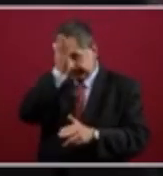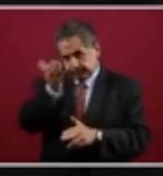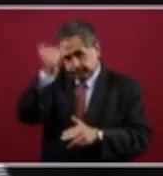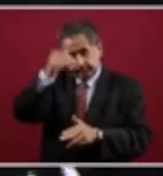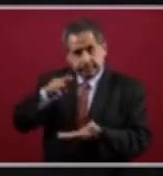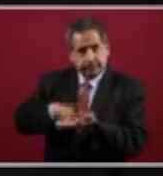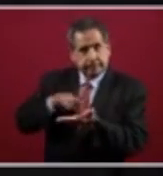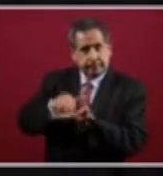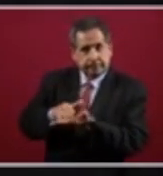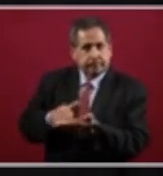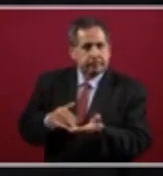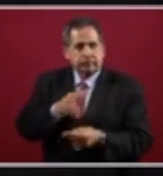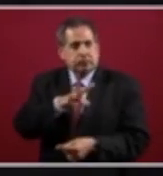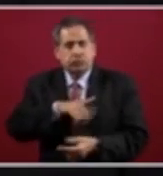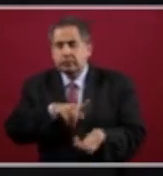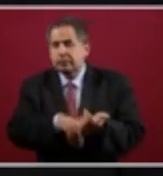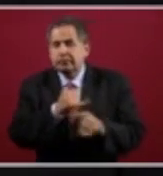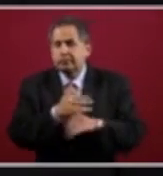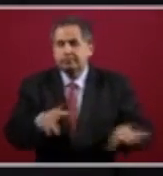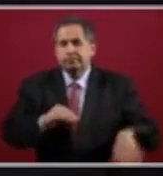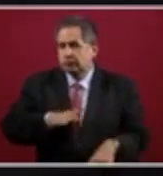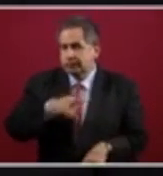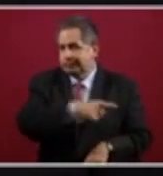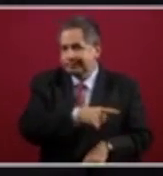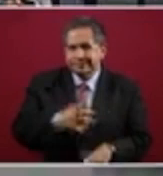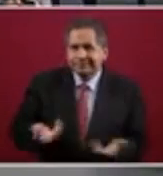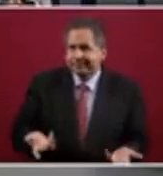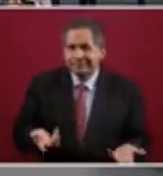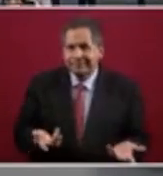pues es no tener la información.